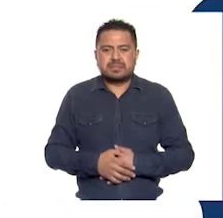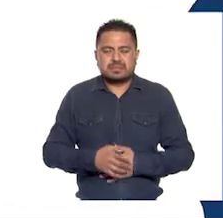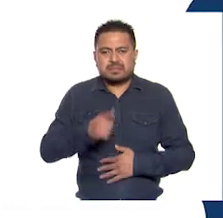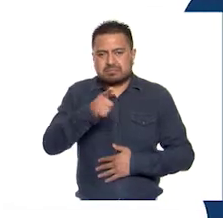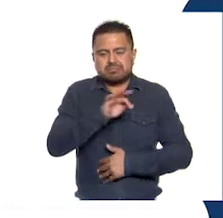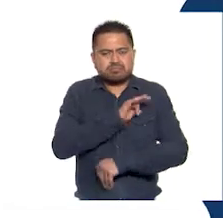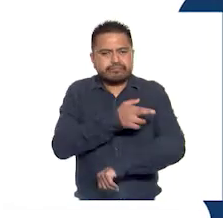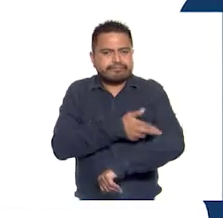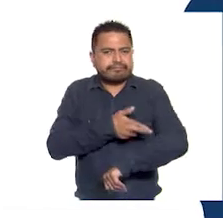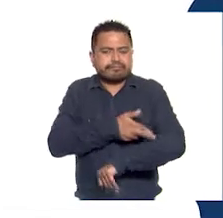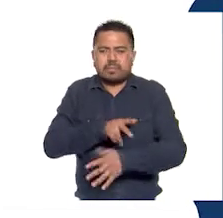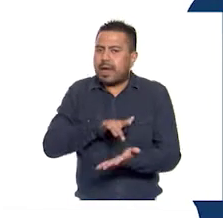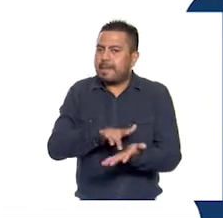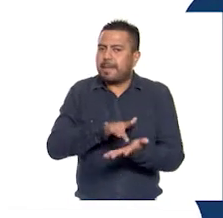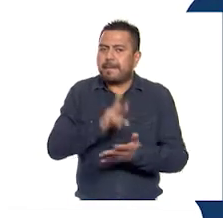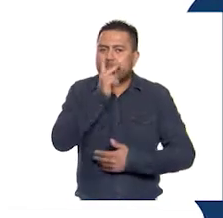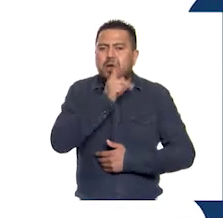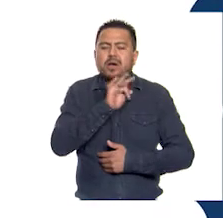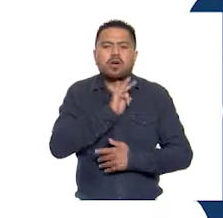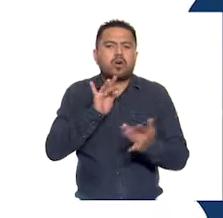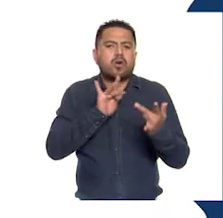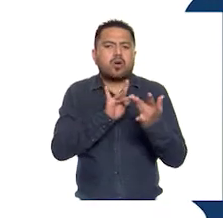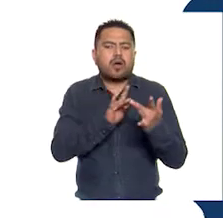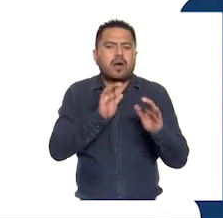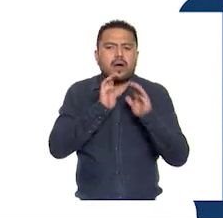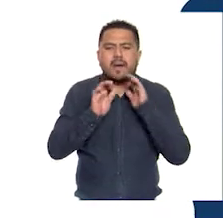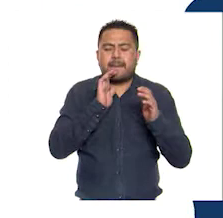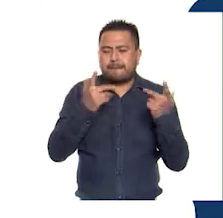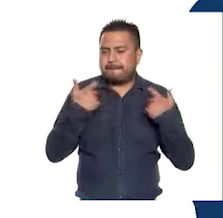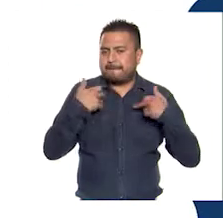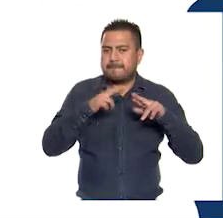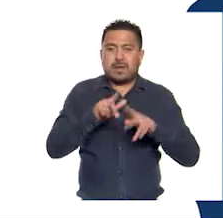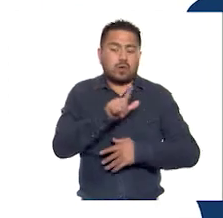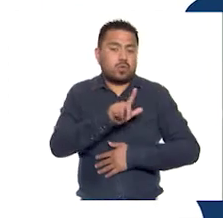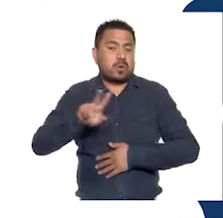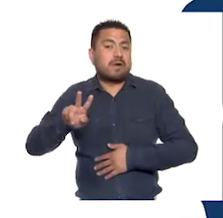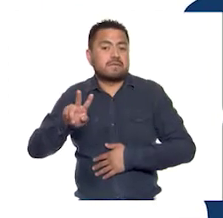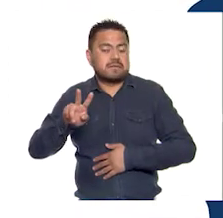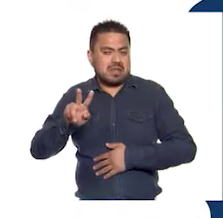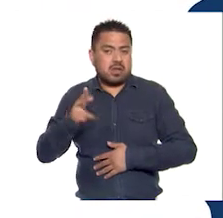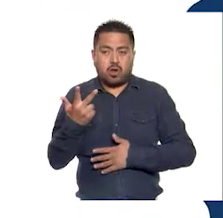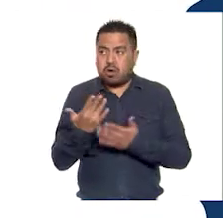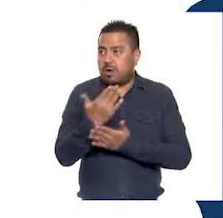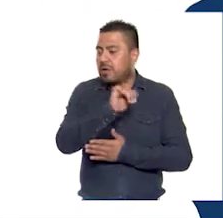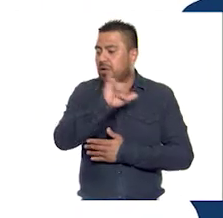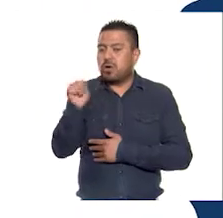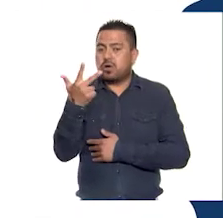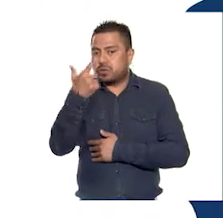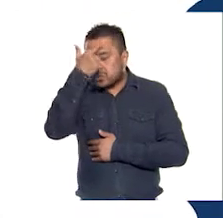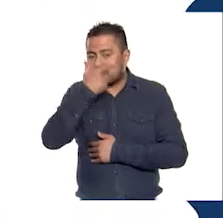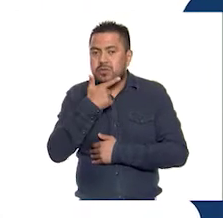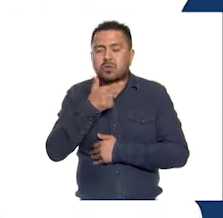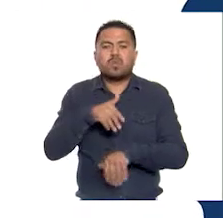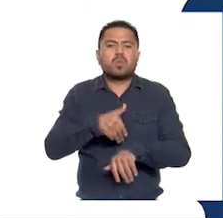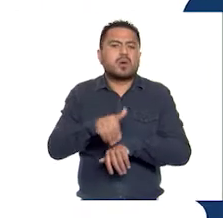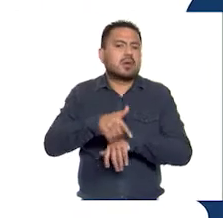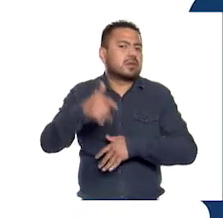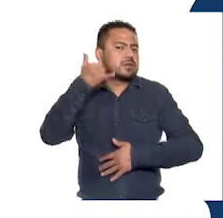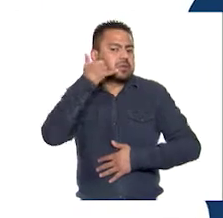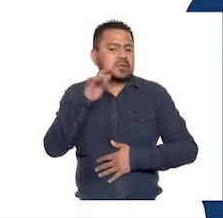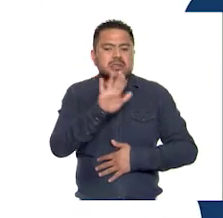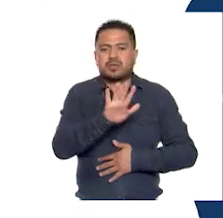Para solicitar apoyo pedagógico, comunícate con maestras y maestros de lunes a viernes de 8 a 20 horas al